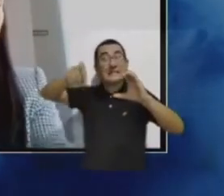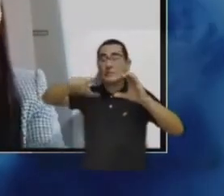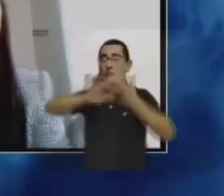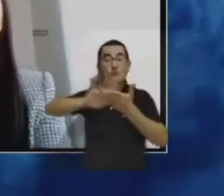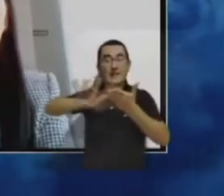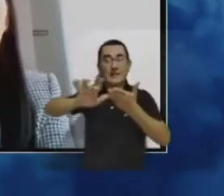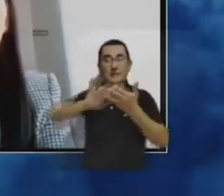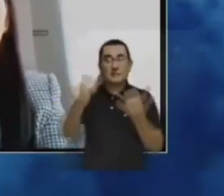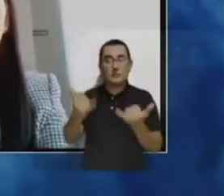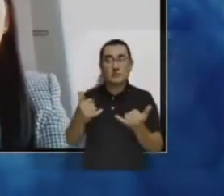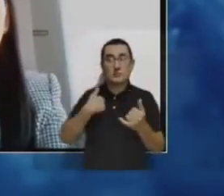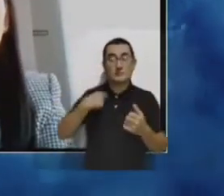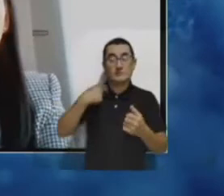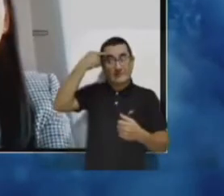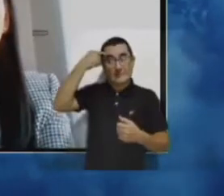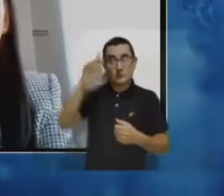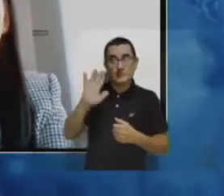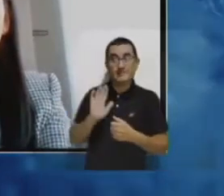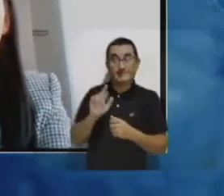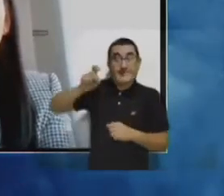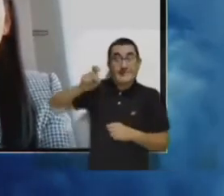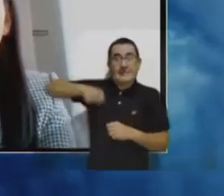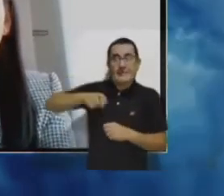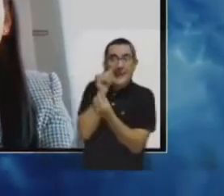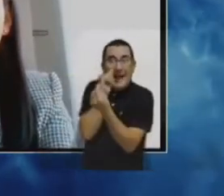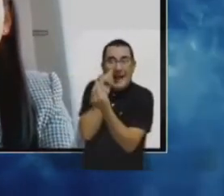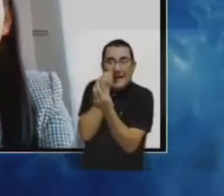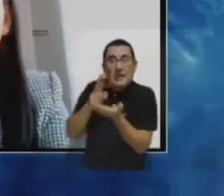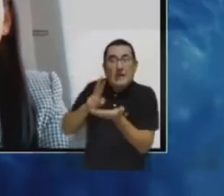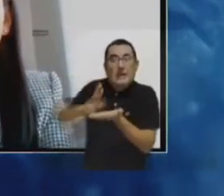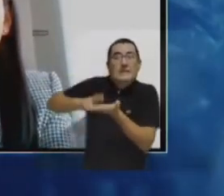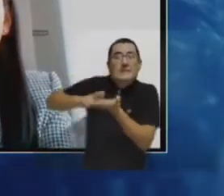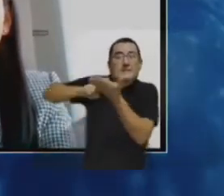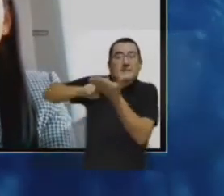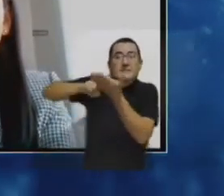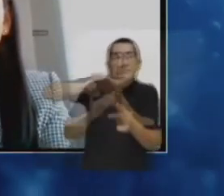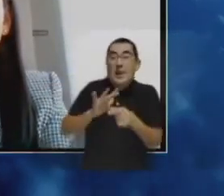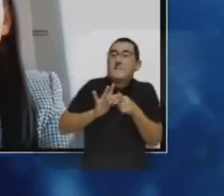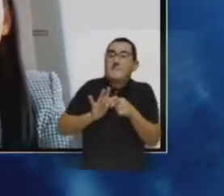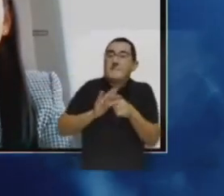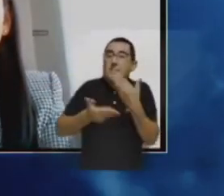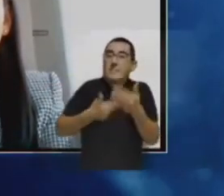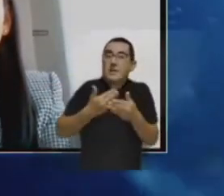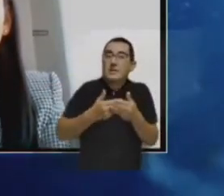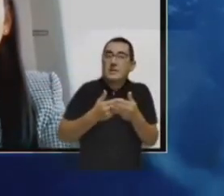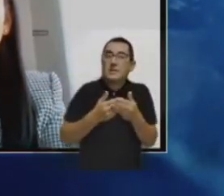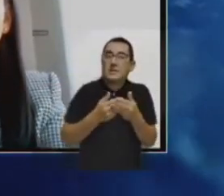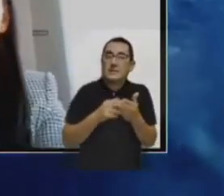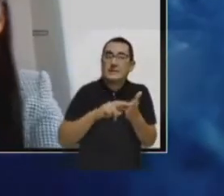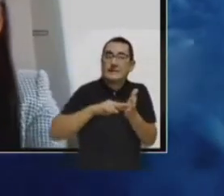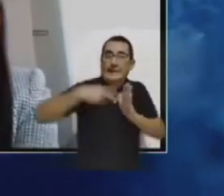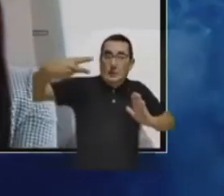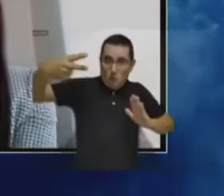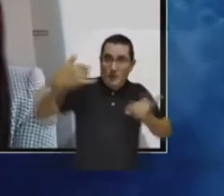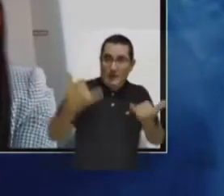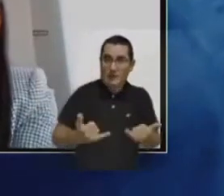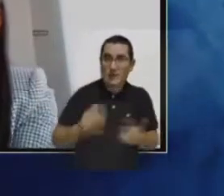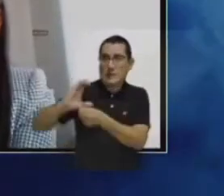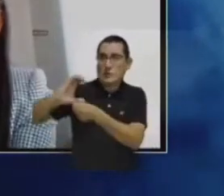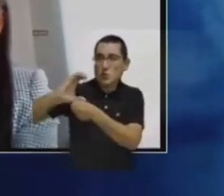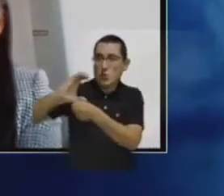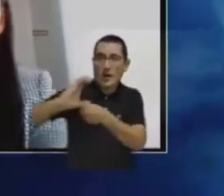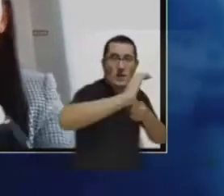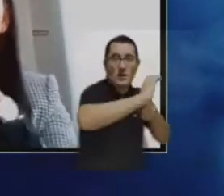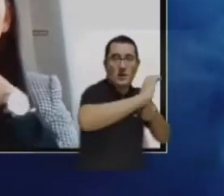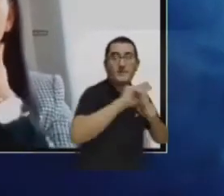económica justamente cuando se hace la implementación de estas tecnologías en ciudades, en las industrias. Nosotros